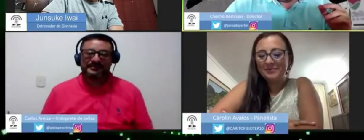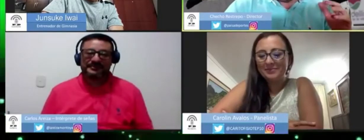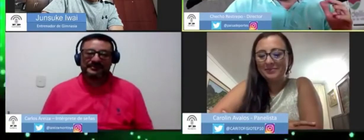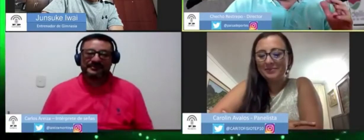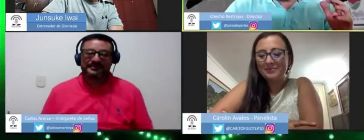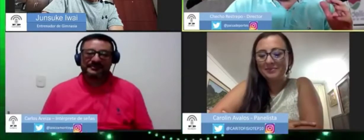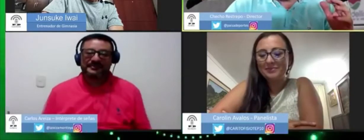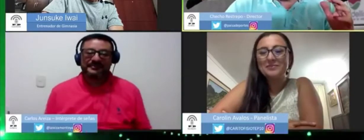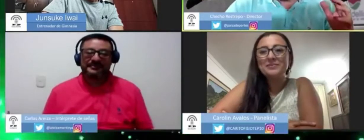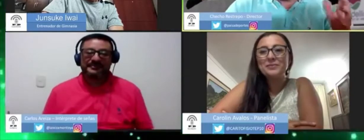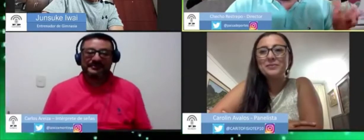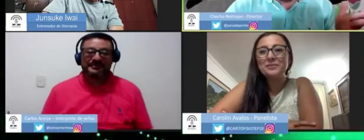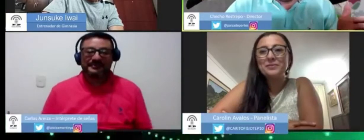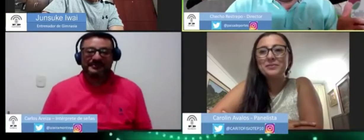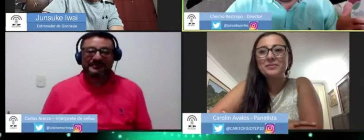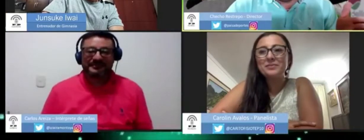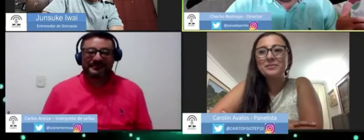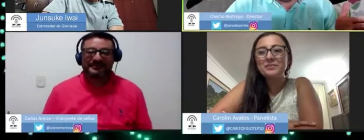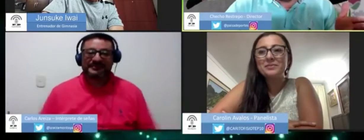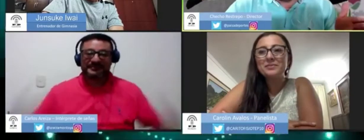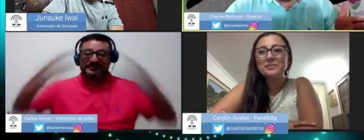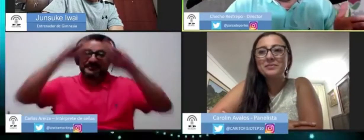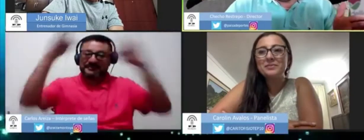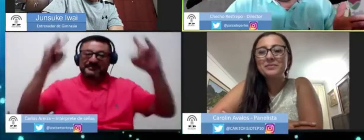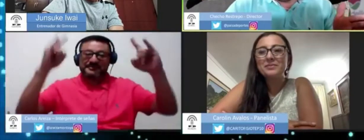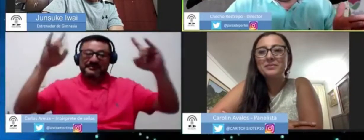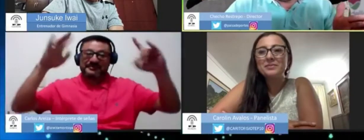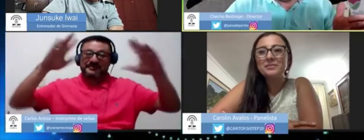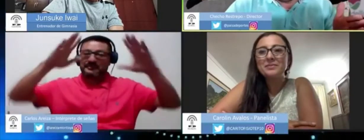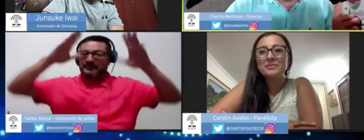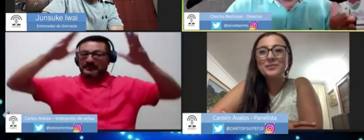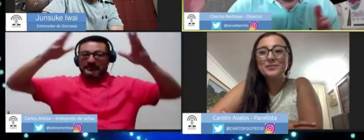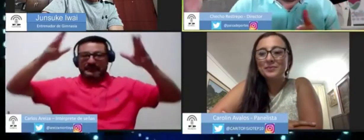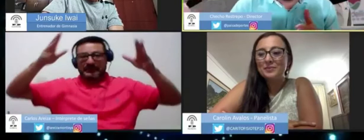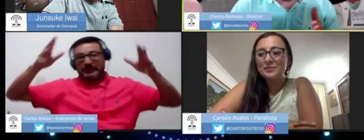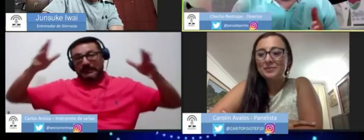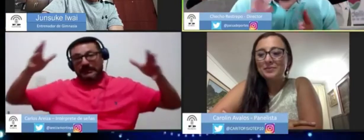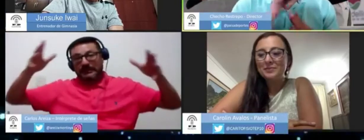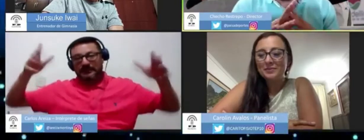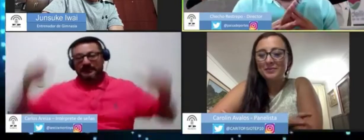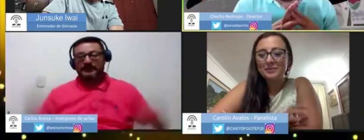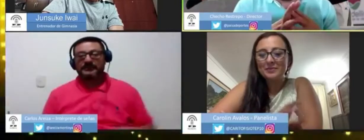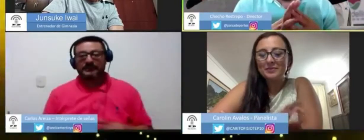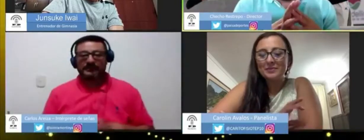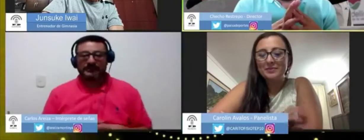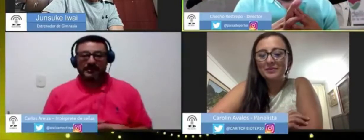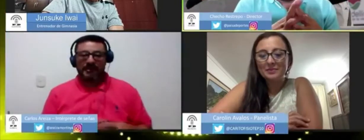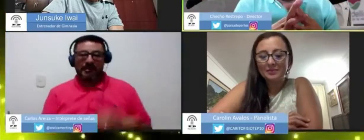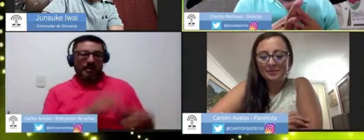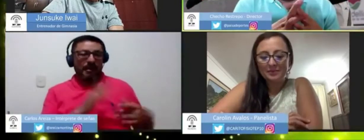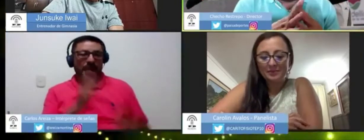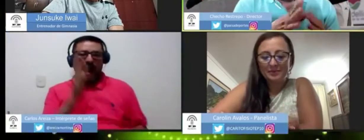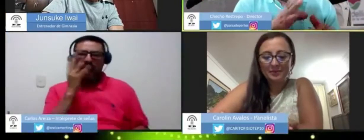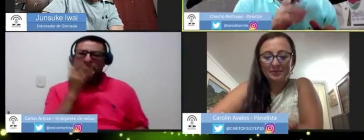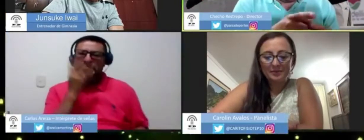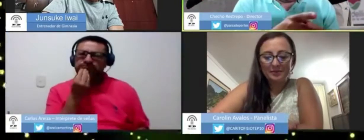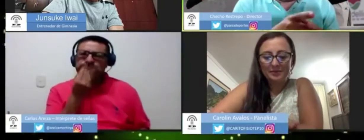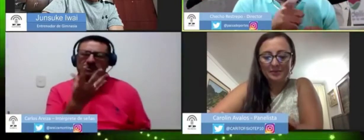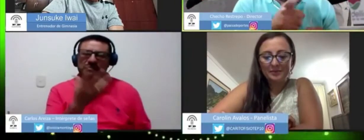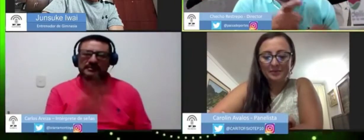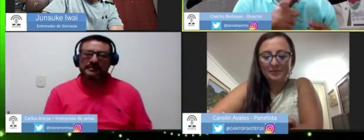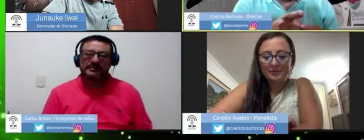que está la dimensión y las bondades que tiene este Coliseo, que la